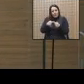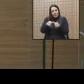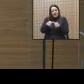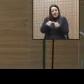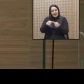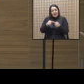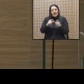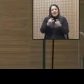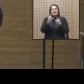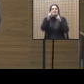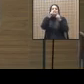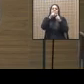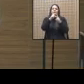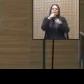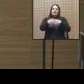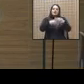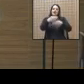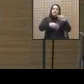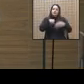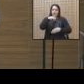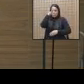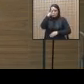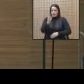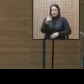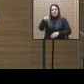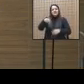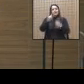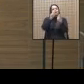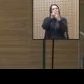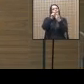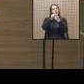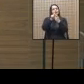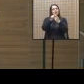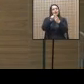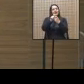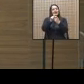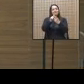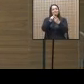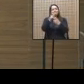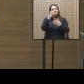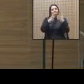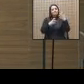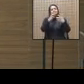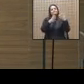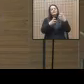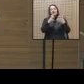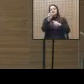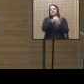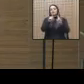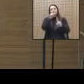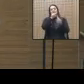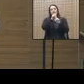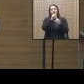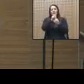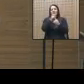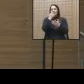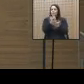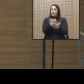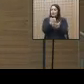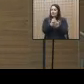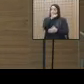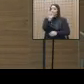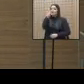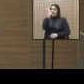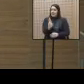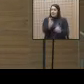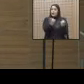Yo creo que estamos en un punto de inflexión. La situación económica de Costa Rica, en lo público y en